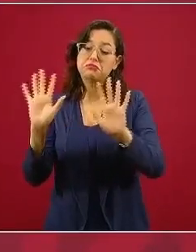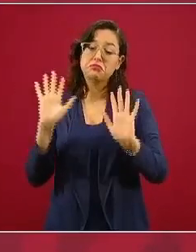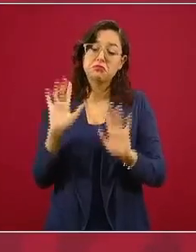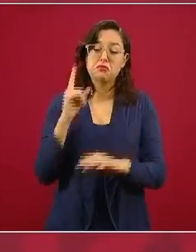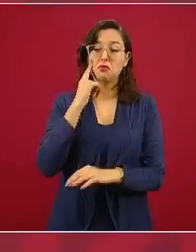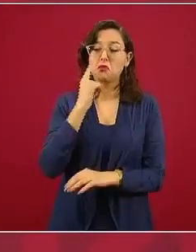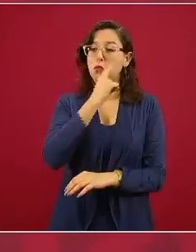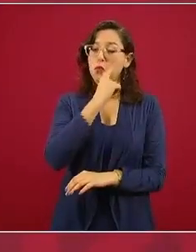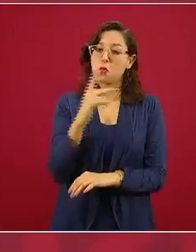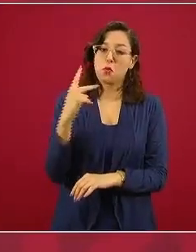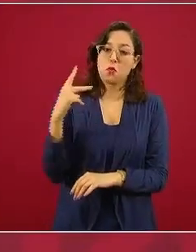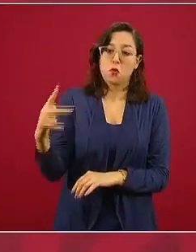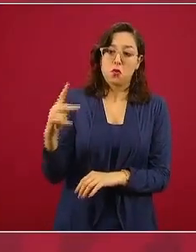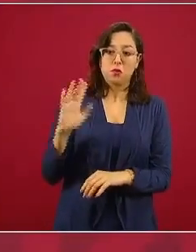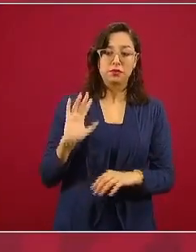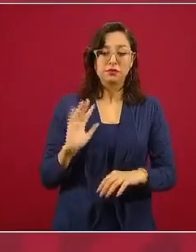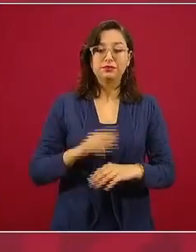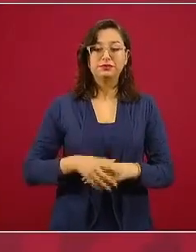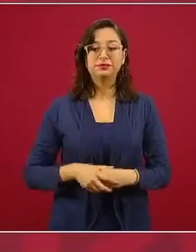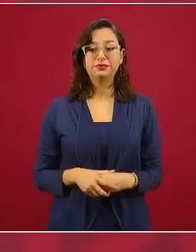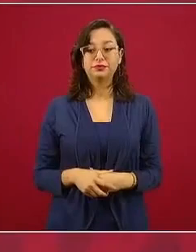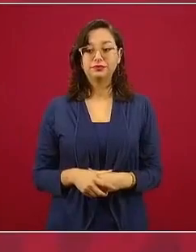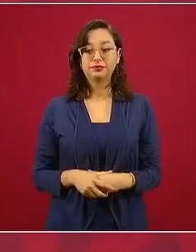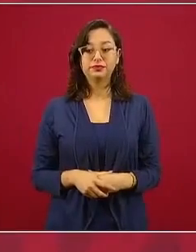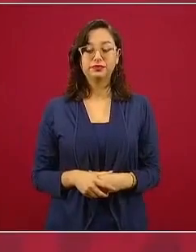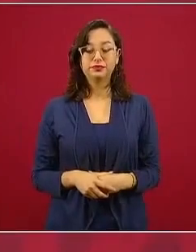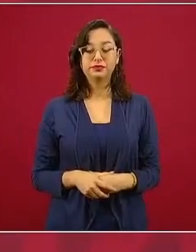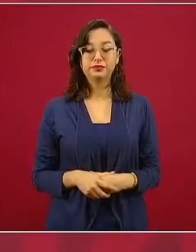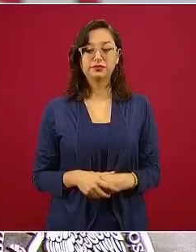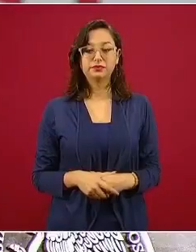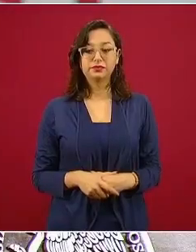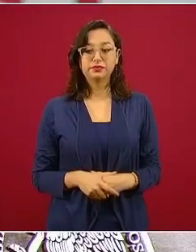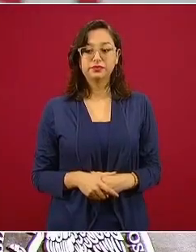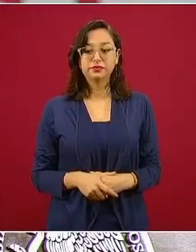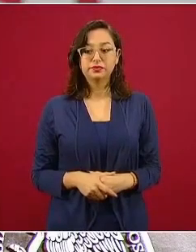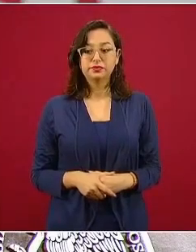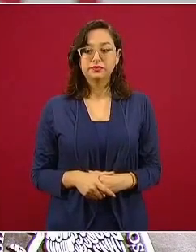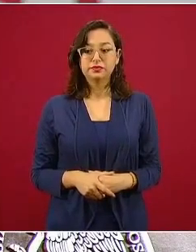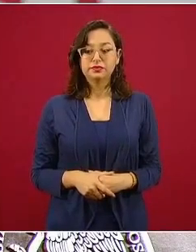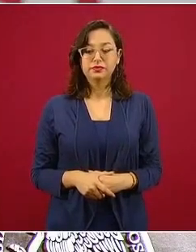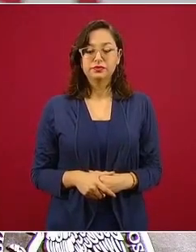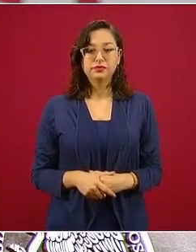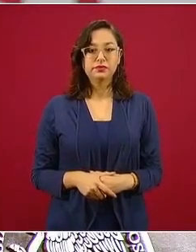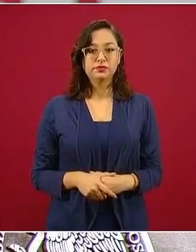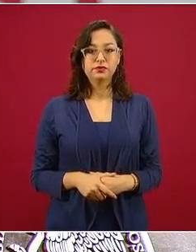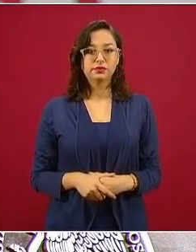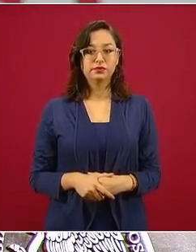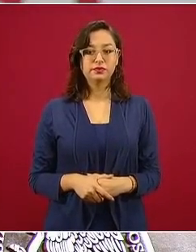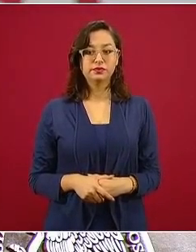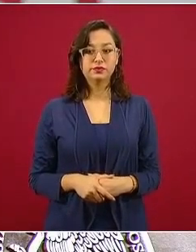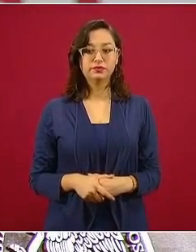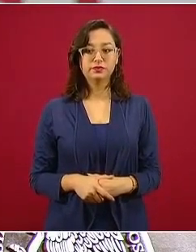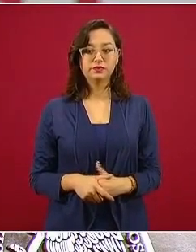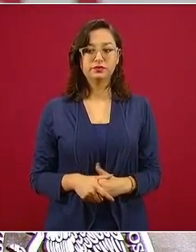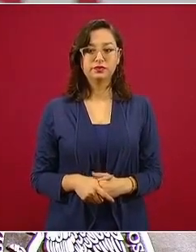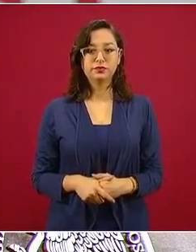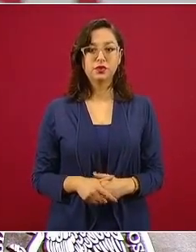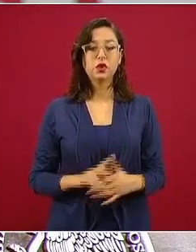van a dar los espacios, el tiempo. De todas maneras,